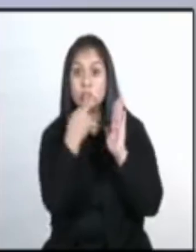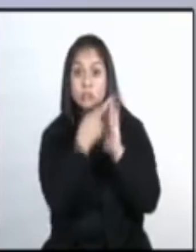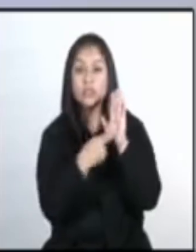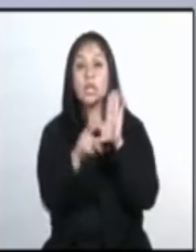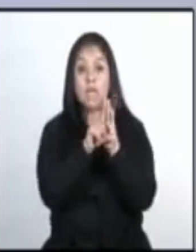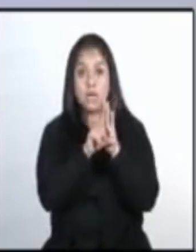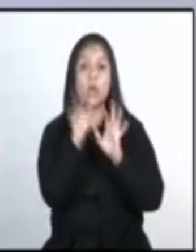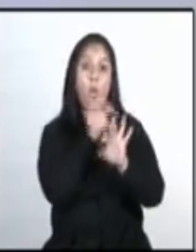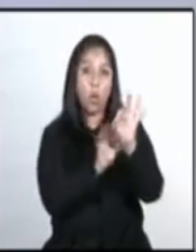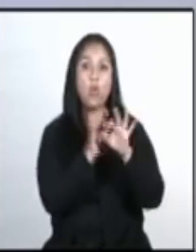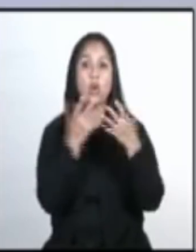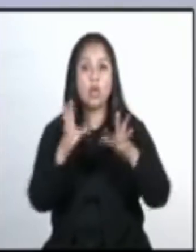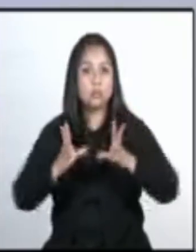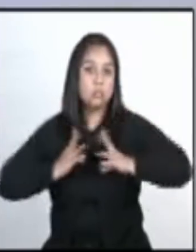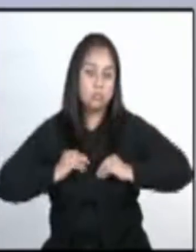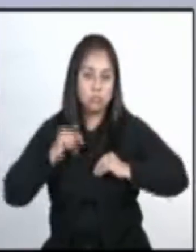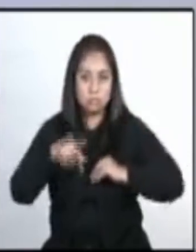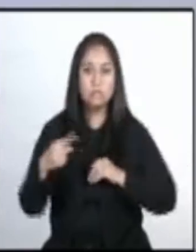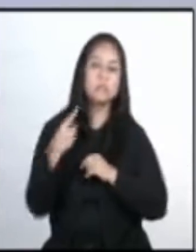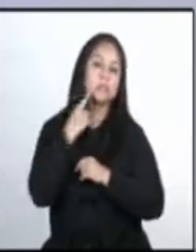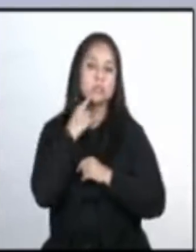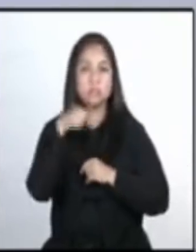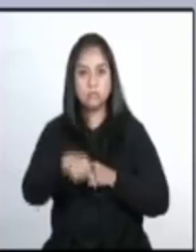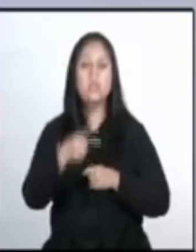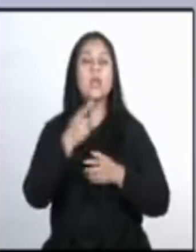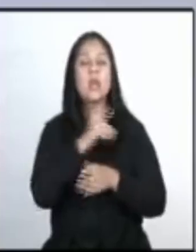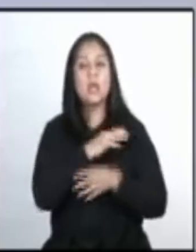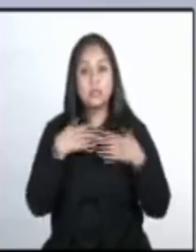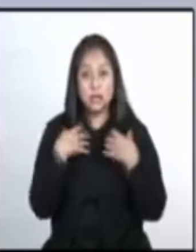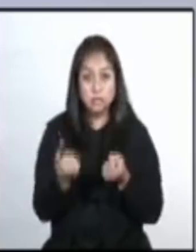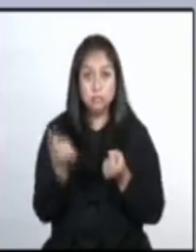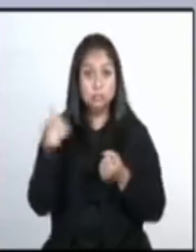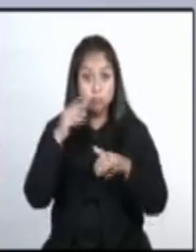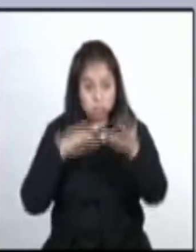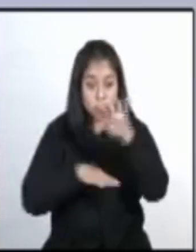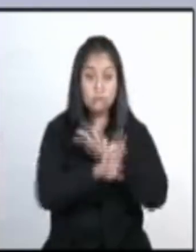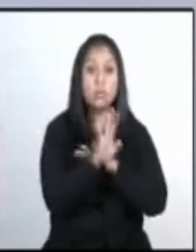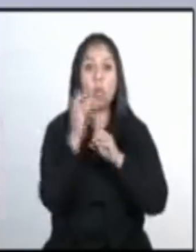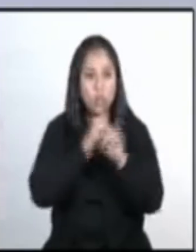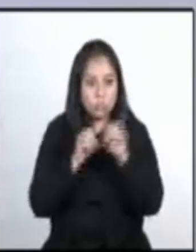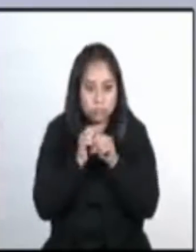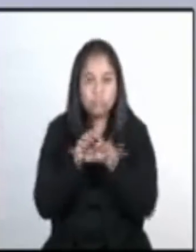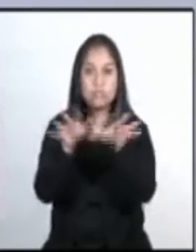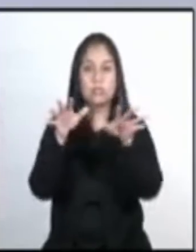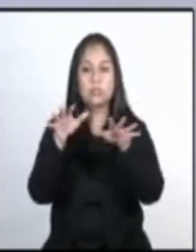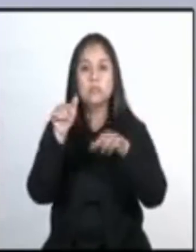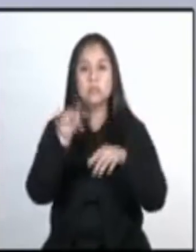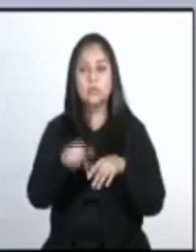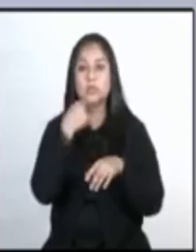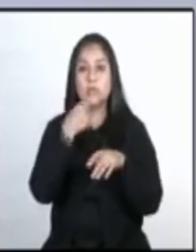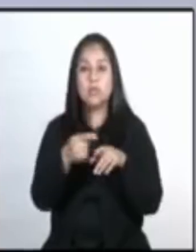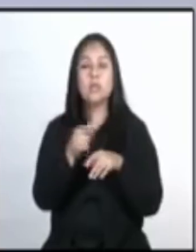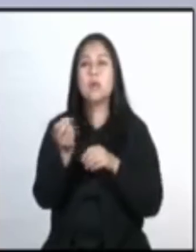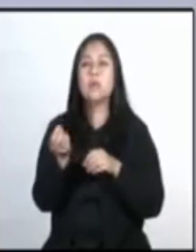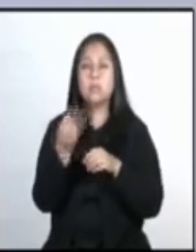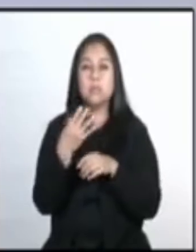o las adoptadas por las autoridades sanitarias para impedir la introducción o propagación de una epidemia de una plaga